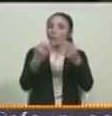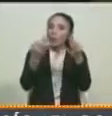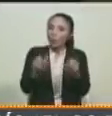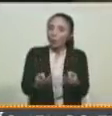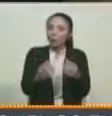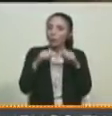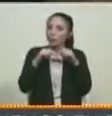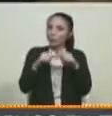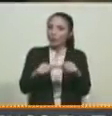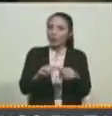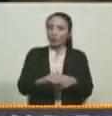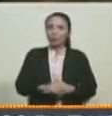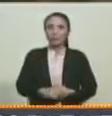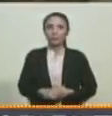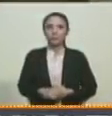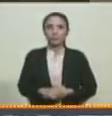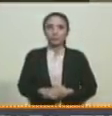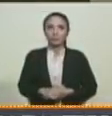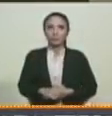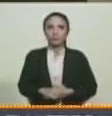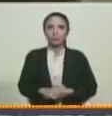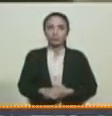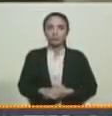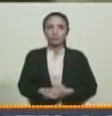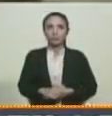estables, justos.